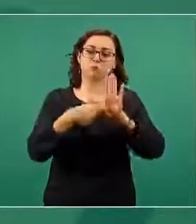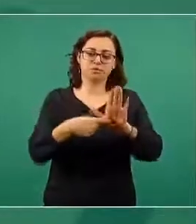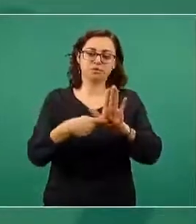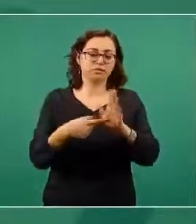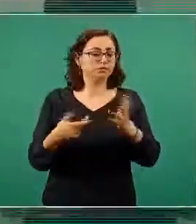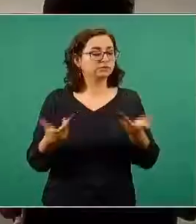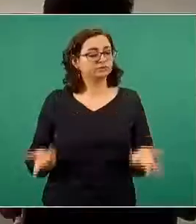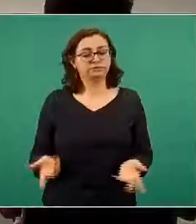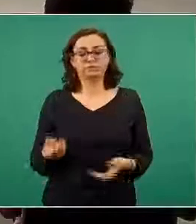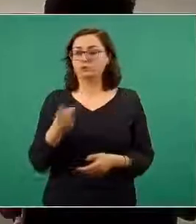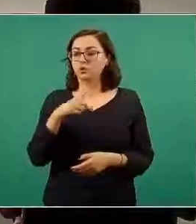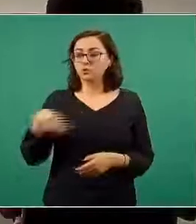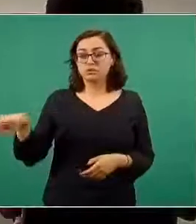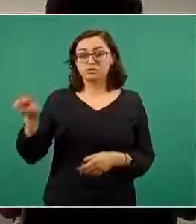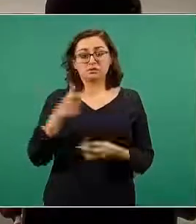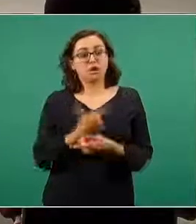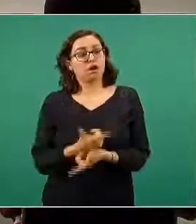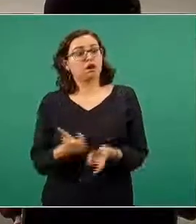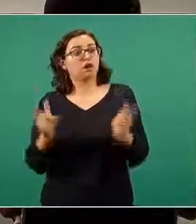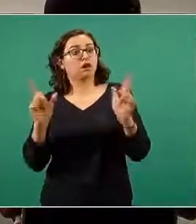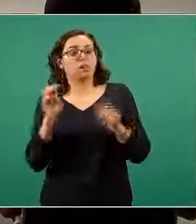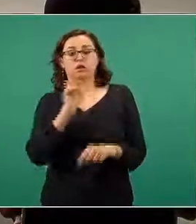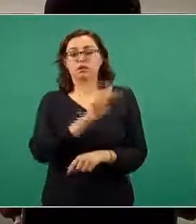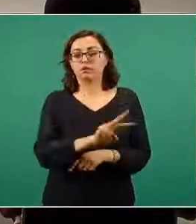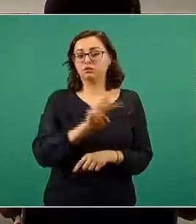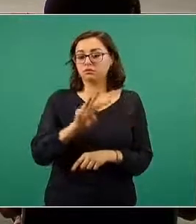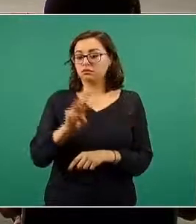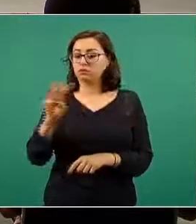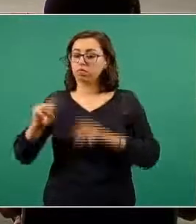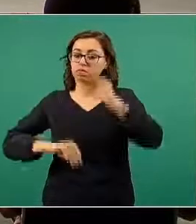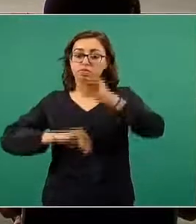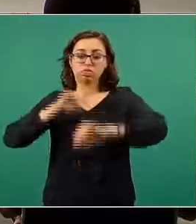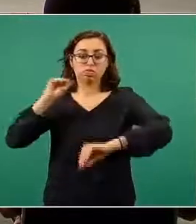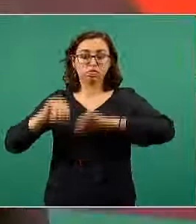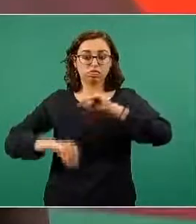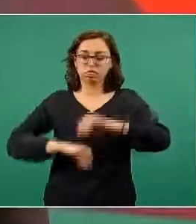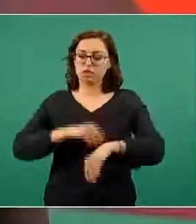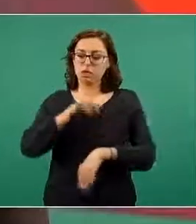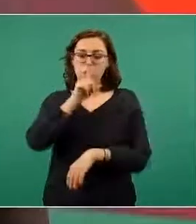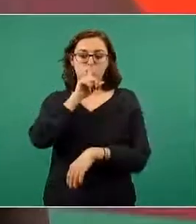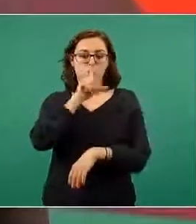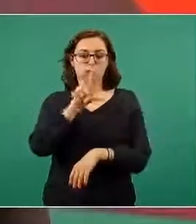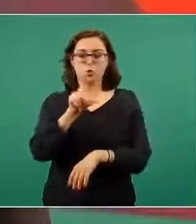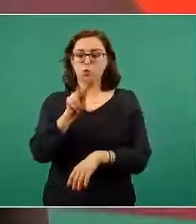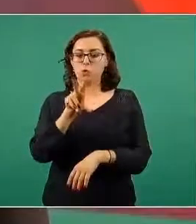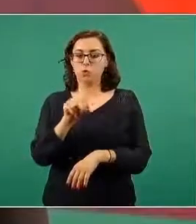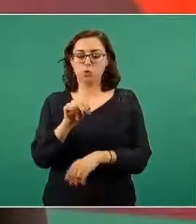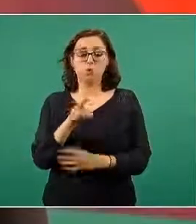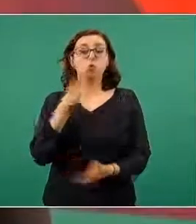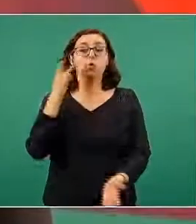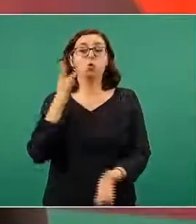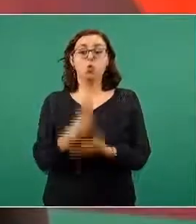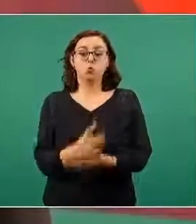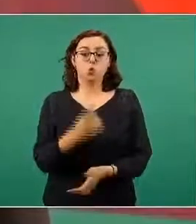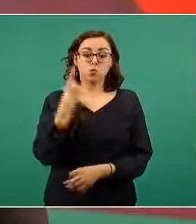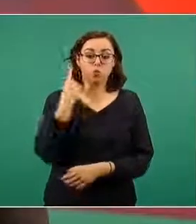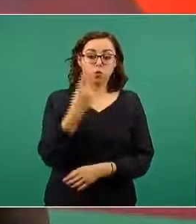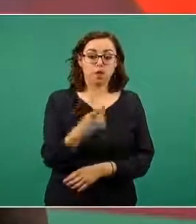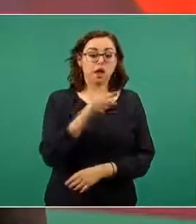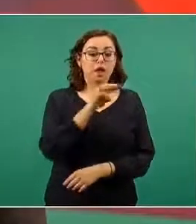que no ingresen sus datos a páginas sospechosas. La única página de registro